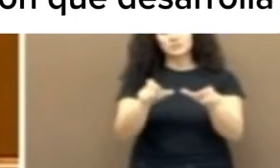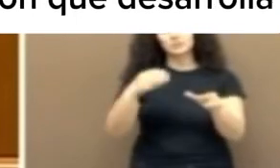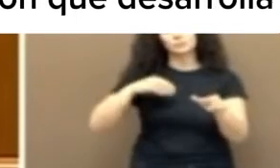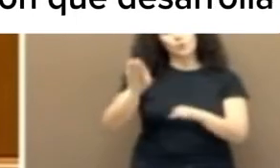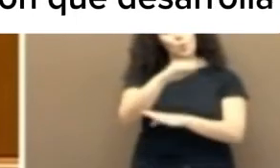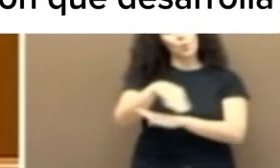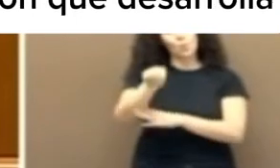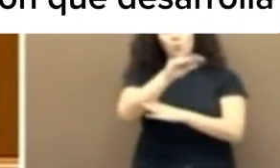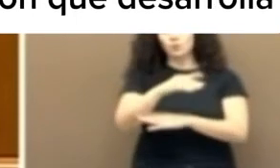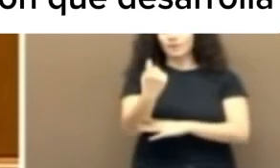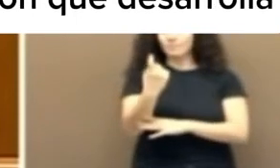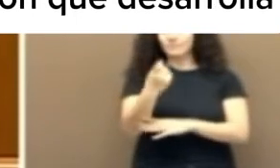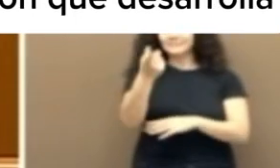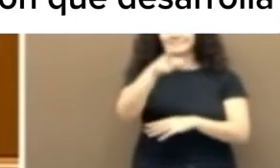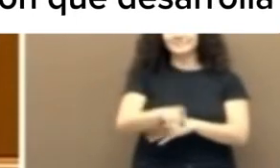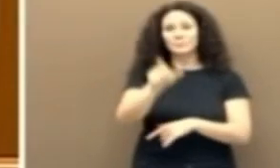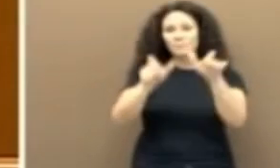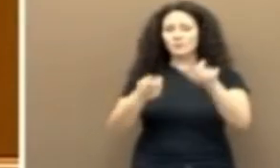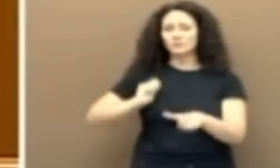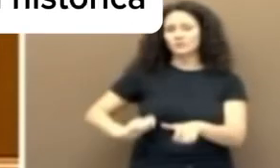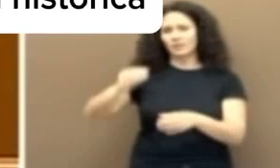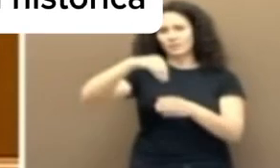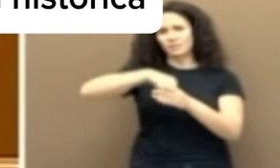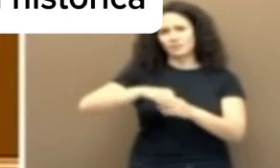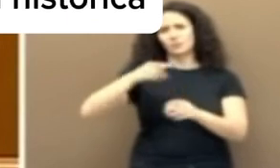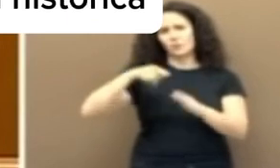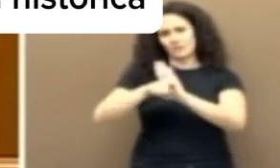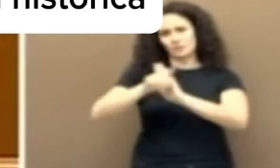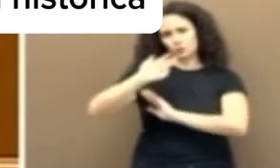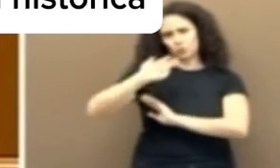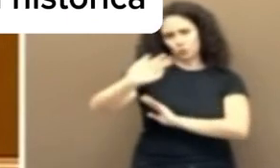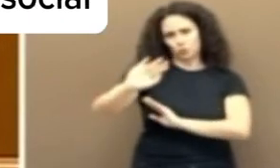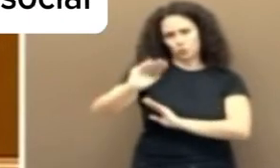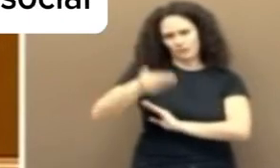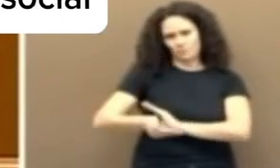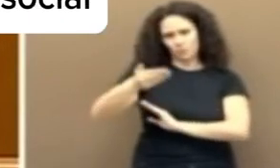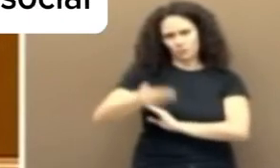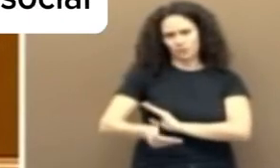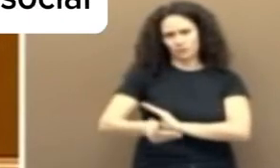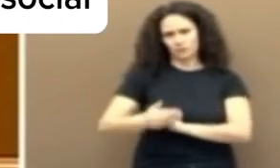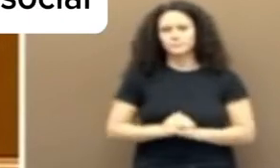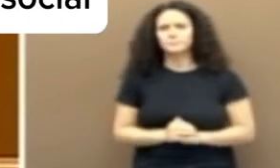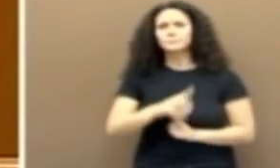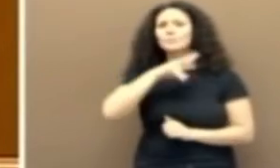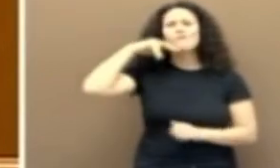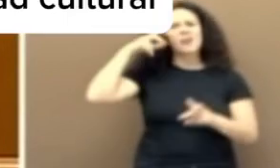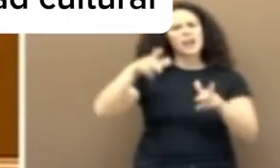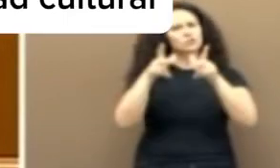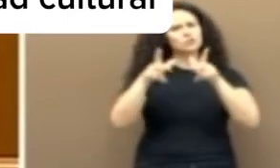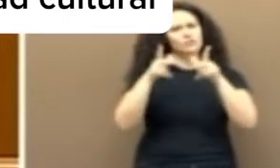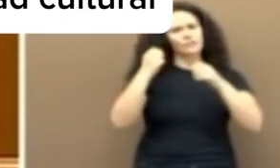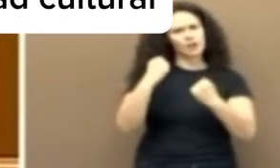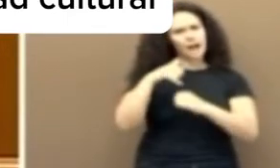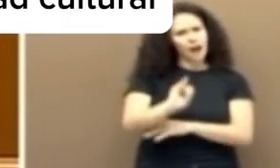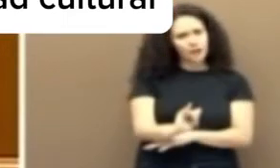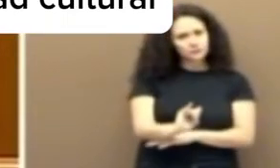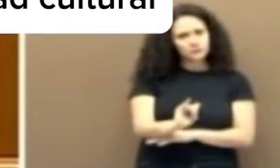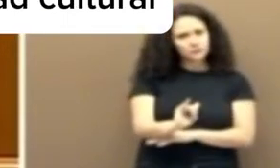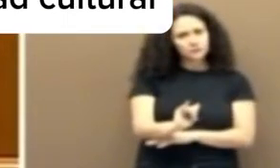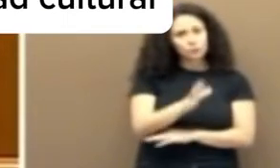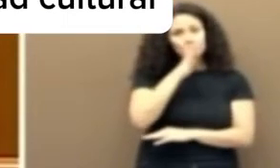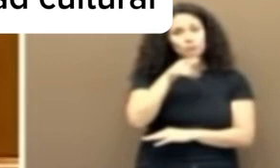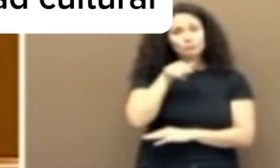sus profesionales y la importante gestión que desarrolla. La documentación administrativa histórica tiene un extraordinario valor social porque es el reflejo